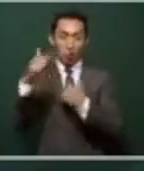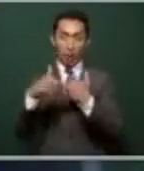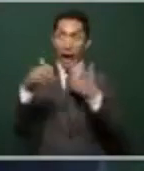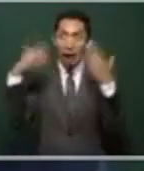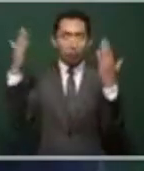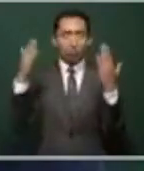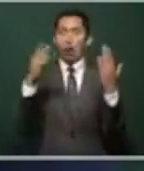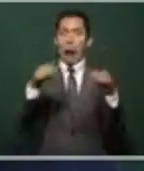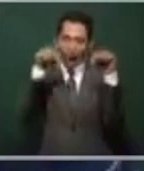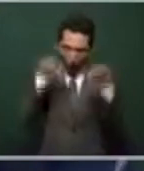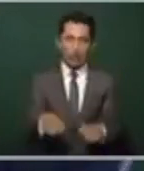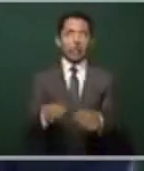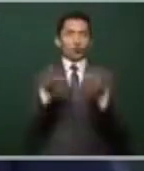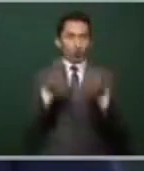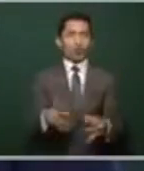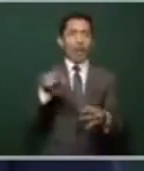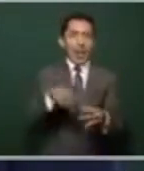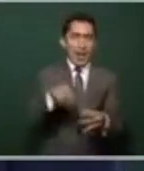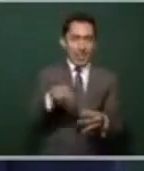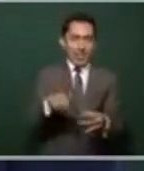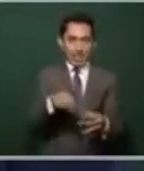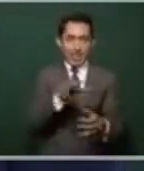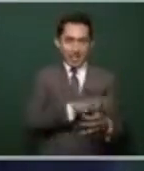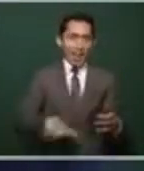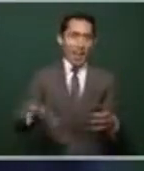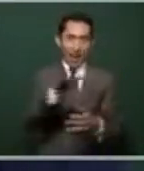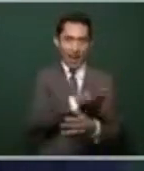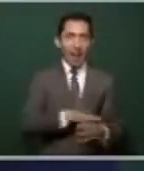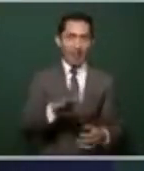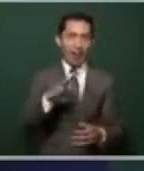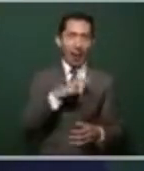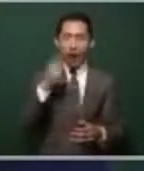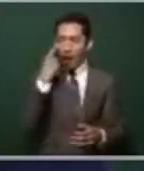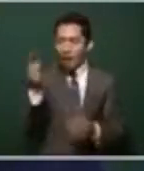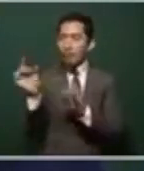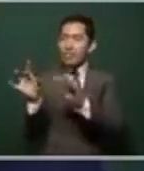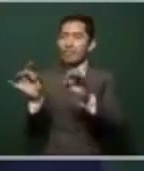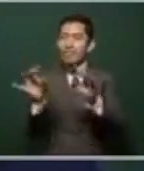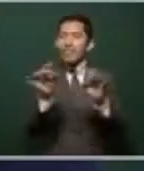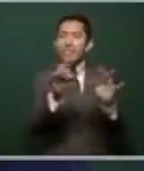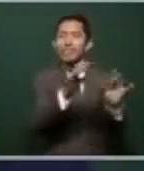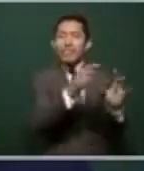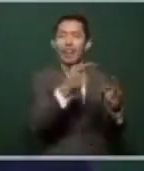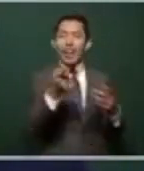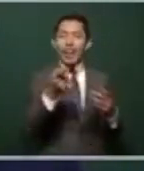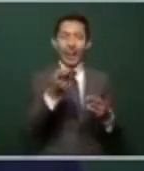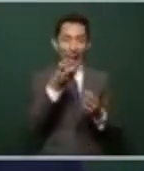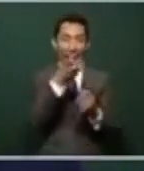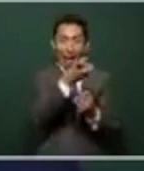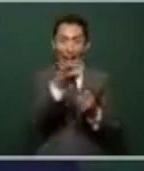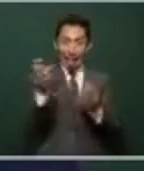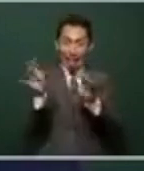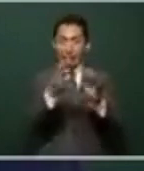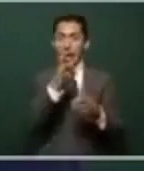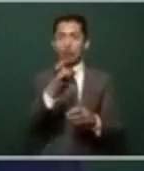fue aquí hace poco. Entonces, todo eso se tiene que